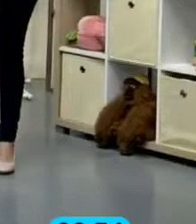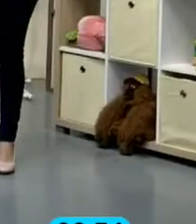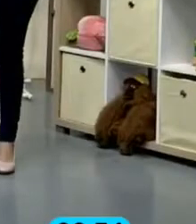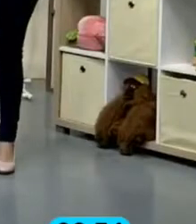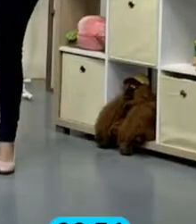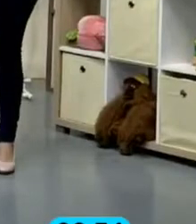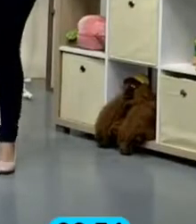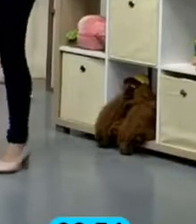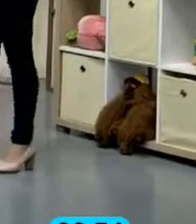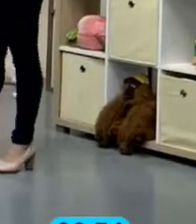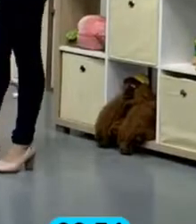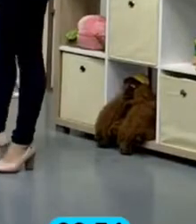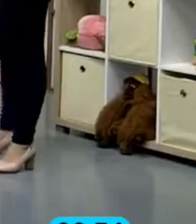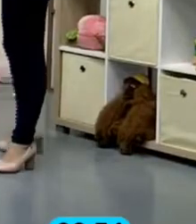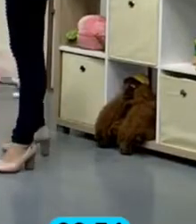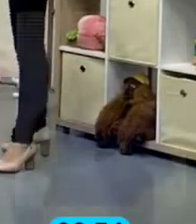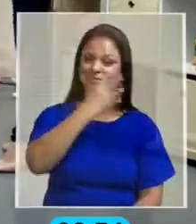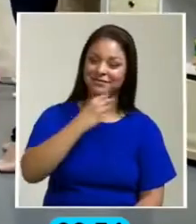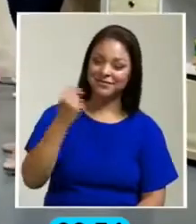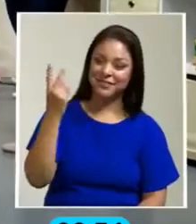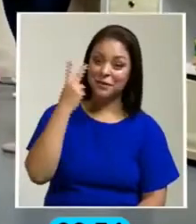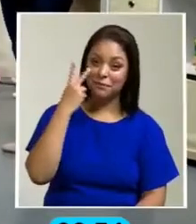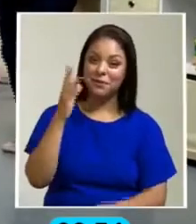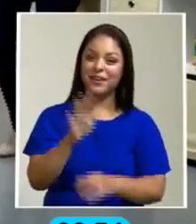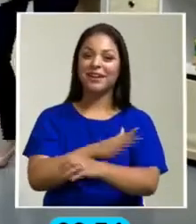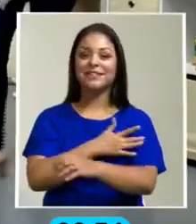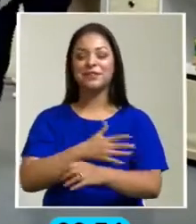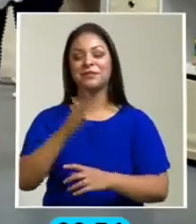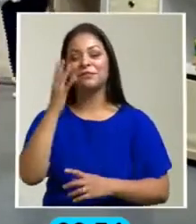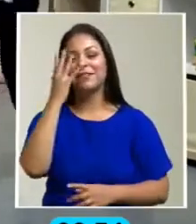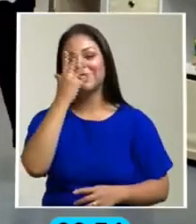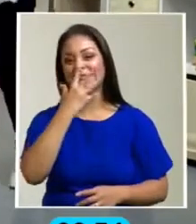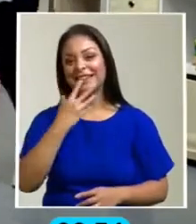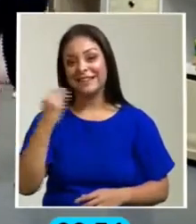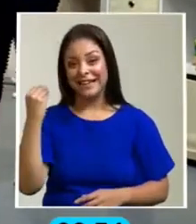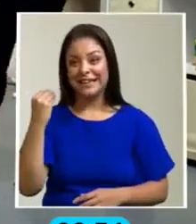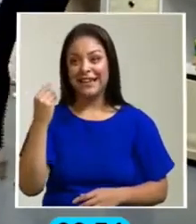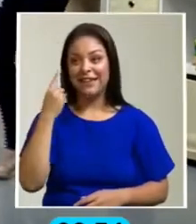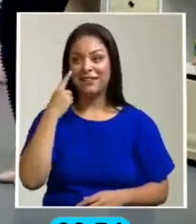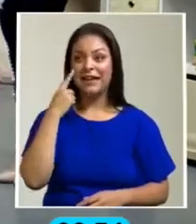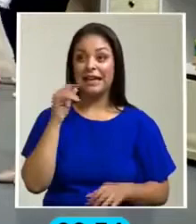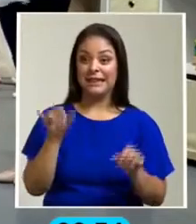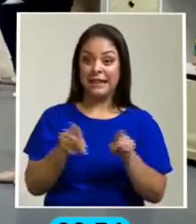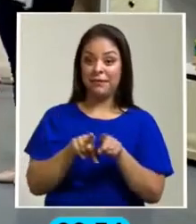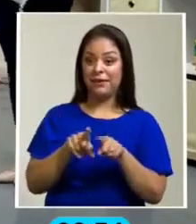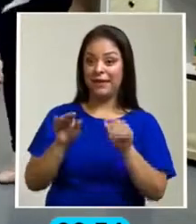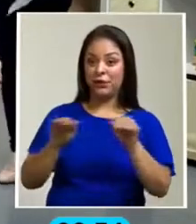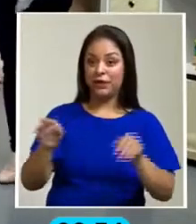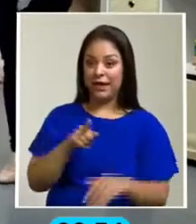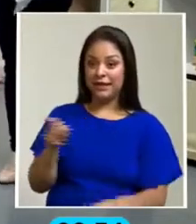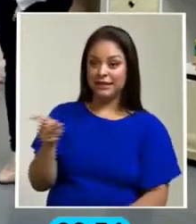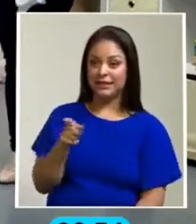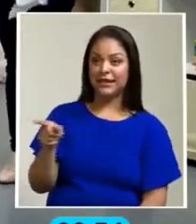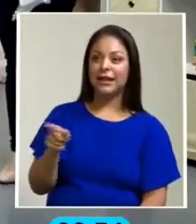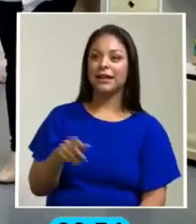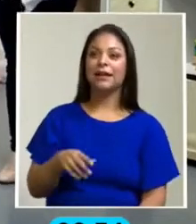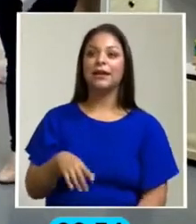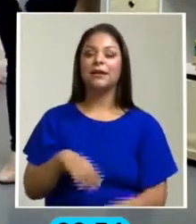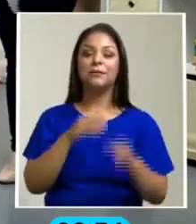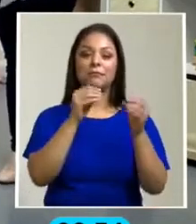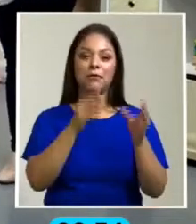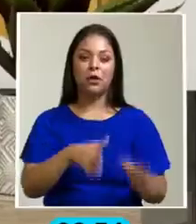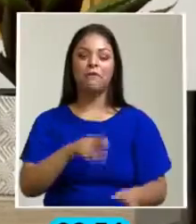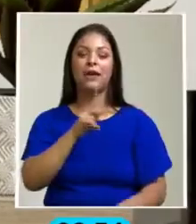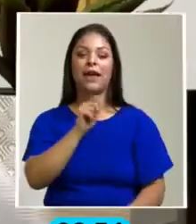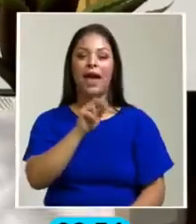¡Ay, qué hermoso! ¿Vieron qué canción más linda, niños y niñas? Y a estos niños que tenemos aquí, niña Carla y niña Natalia, invitados, de verdad que